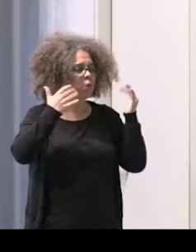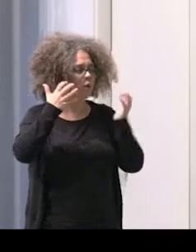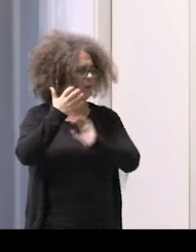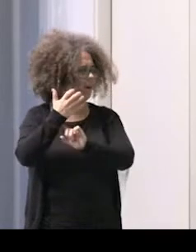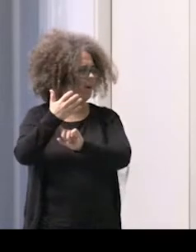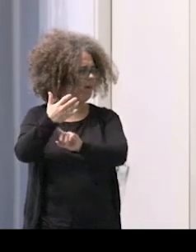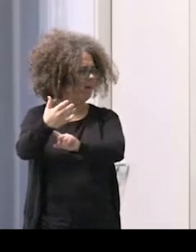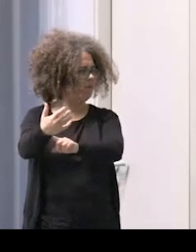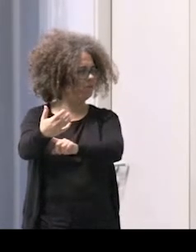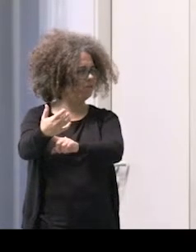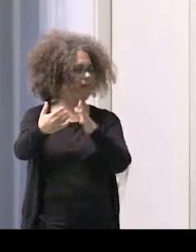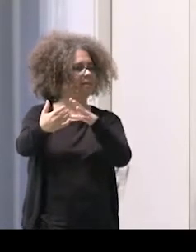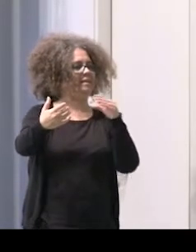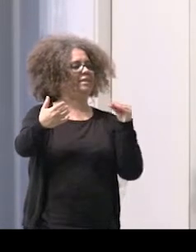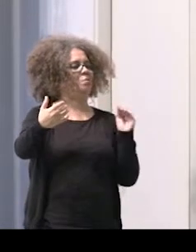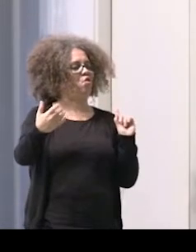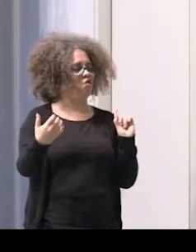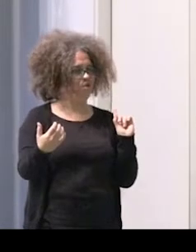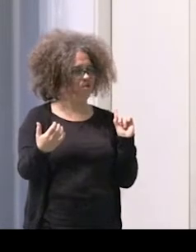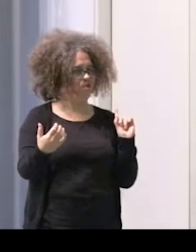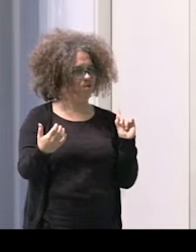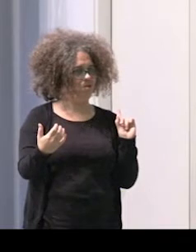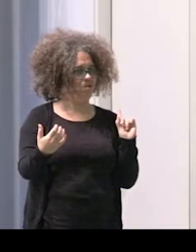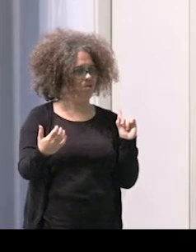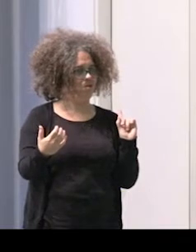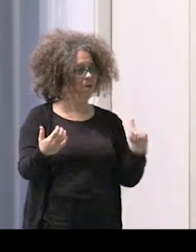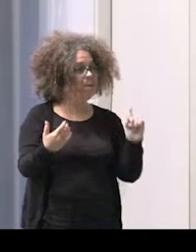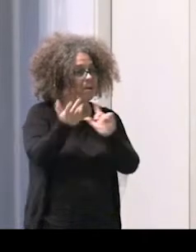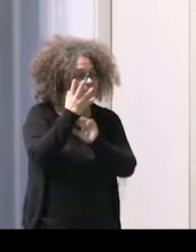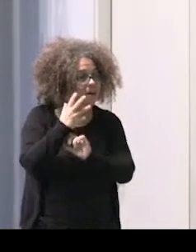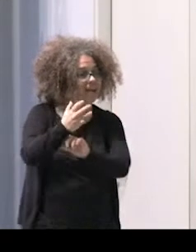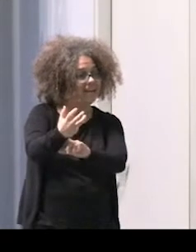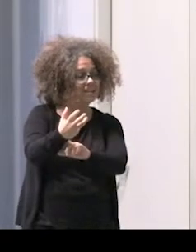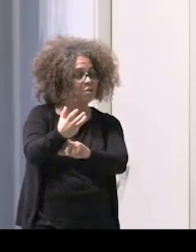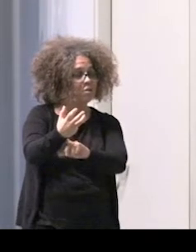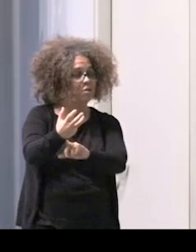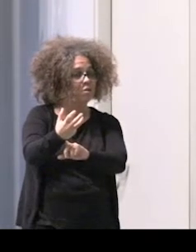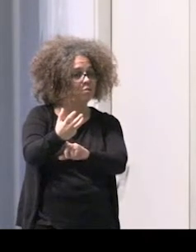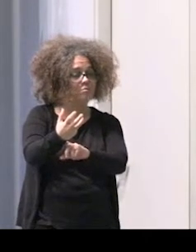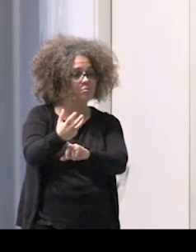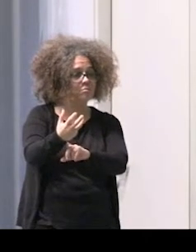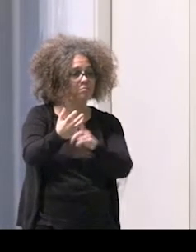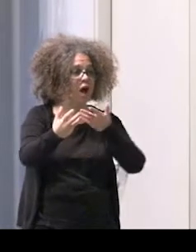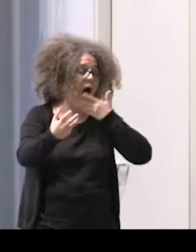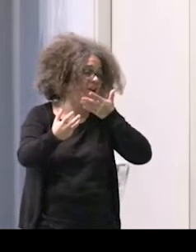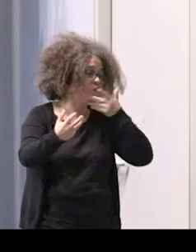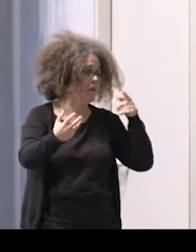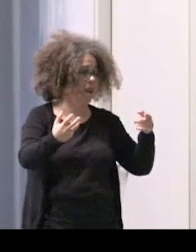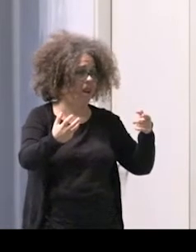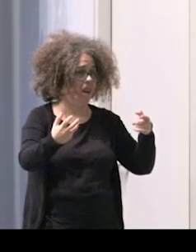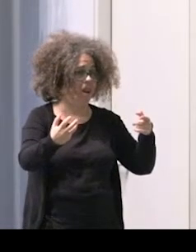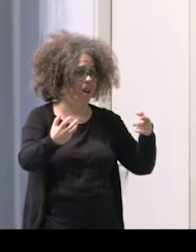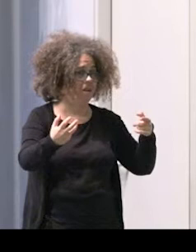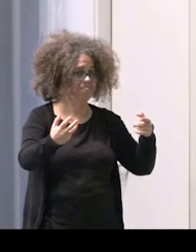espacialmente, entienden mejor. Pero esta separación espacial es menor para los usuarios de implante que para las personas no oyentes.